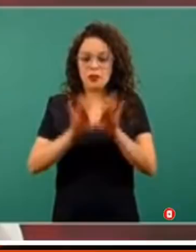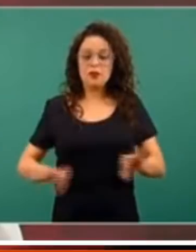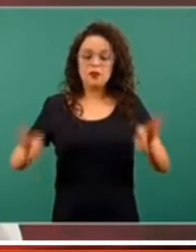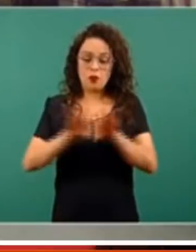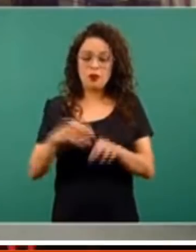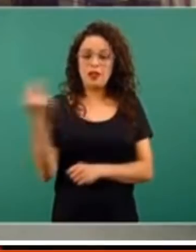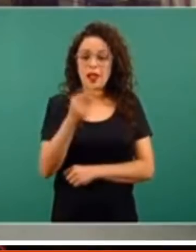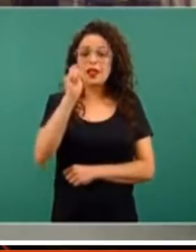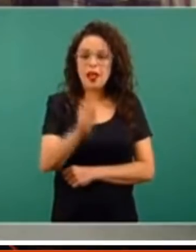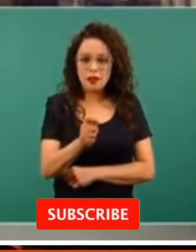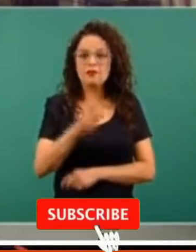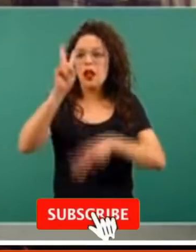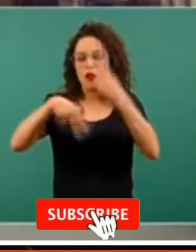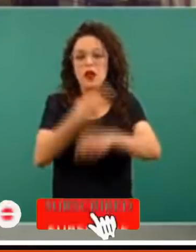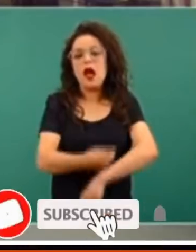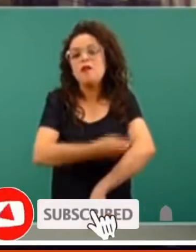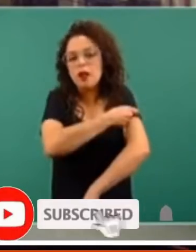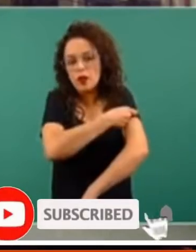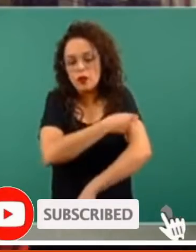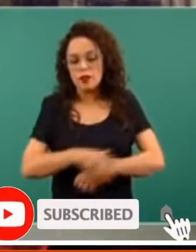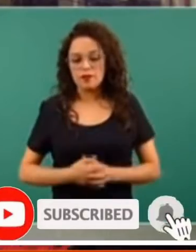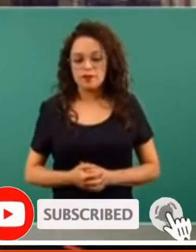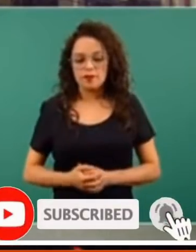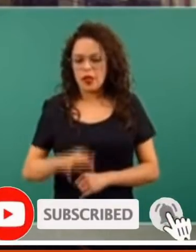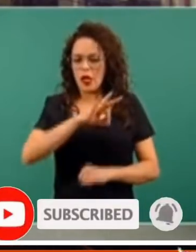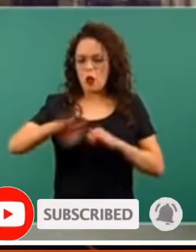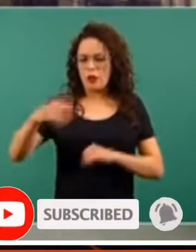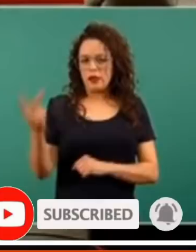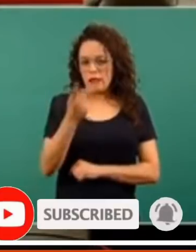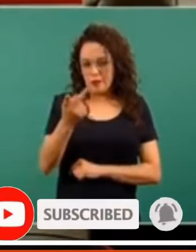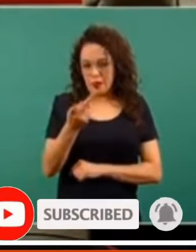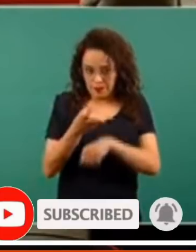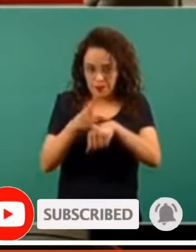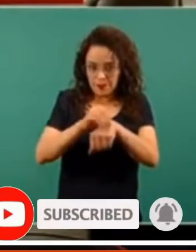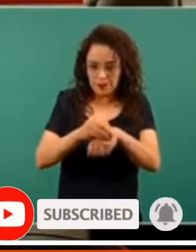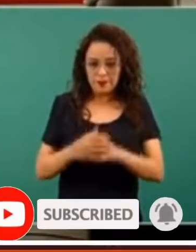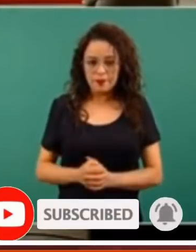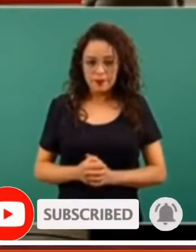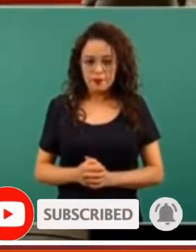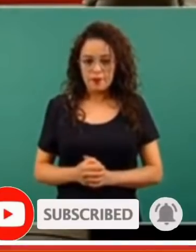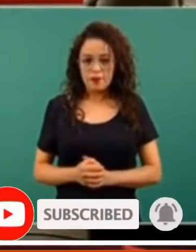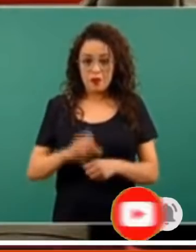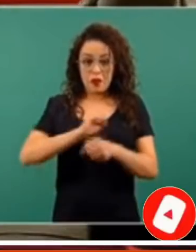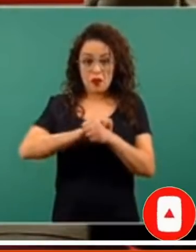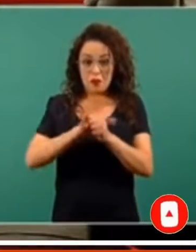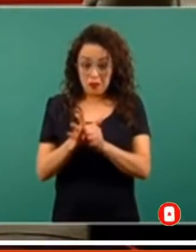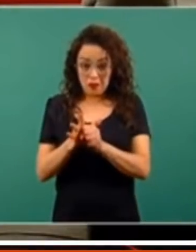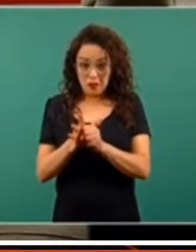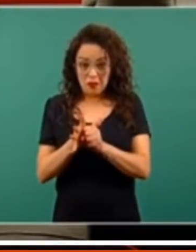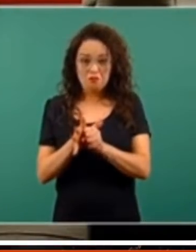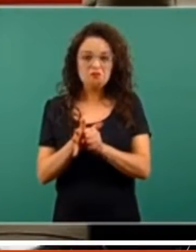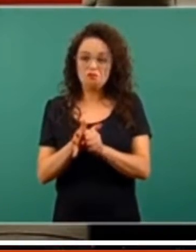vacunarse. Y una segunda pregunta, doctor, si no me permite. El COVID pues llegó para quedarse y yo no creo que lleguemos a una nueva